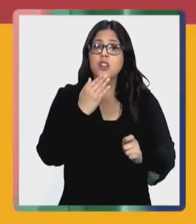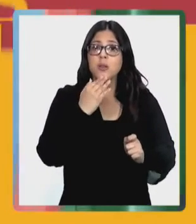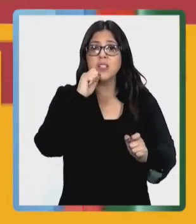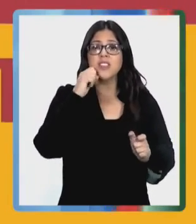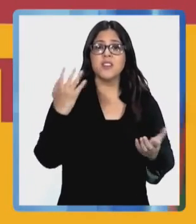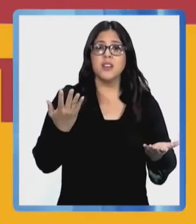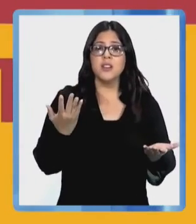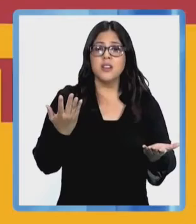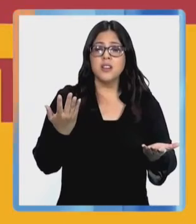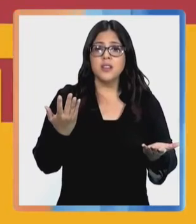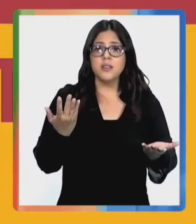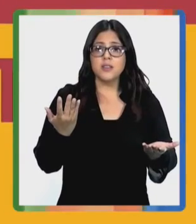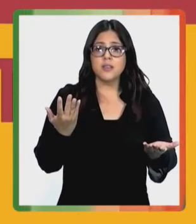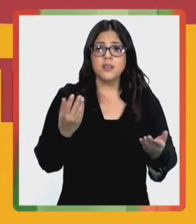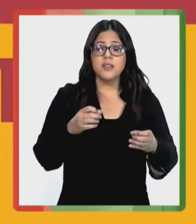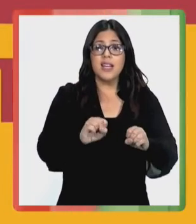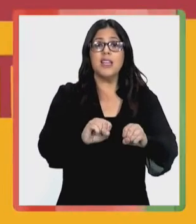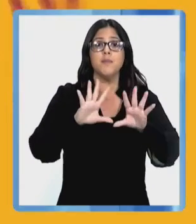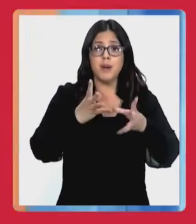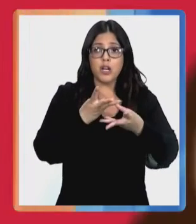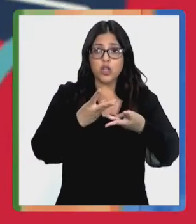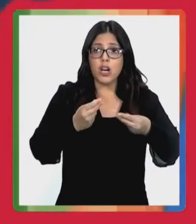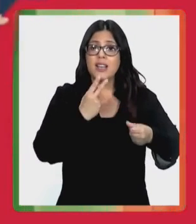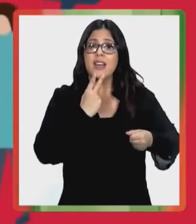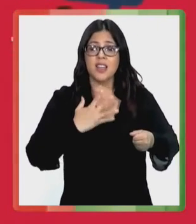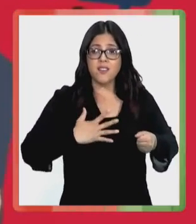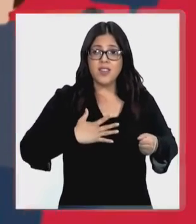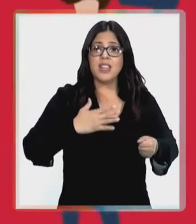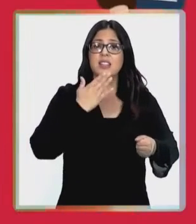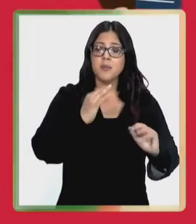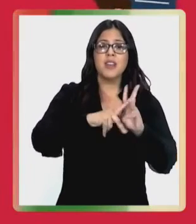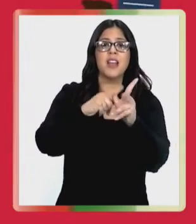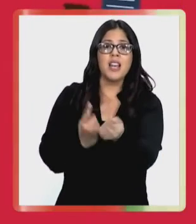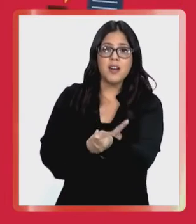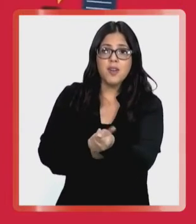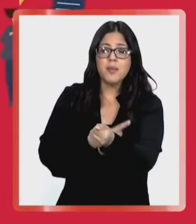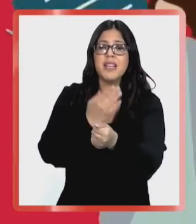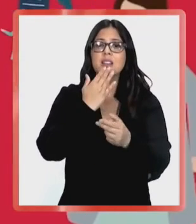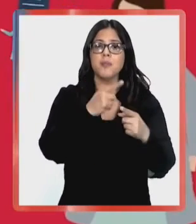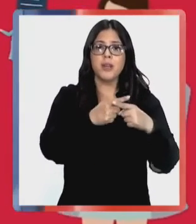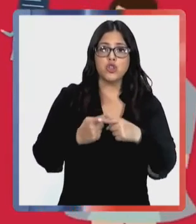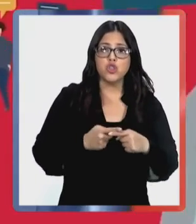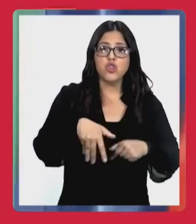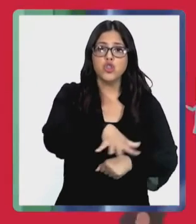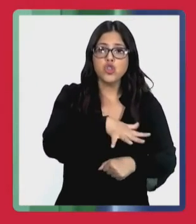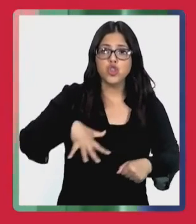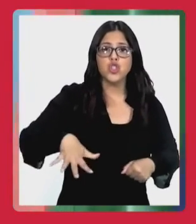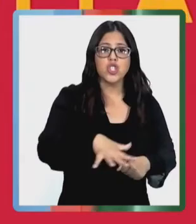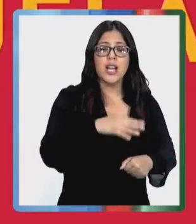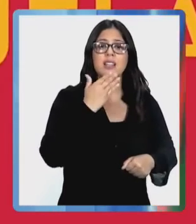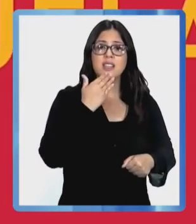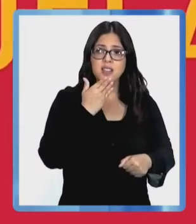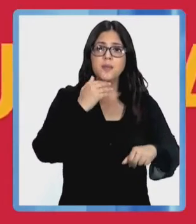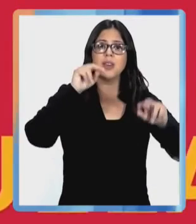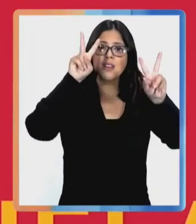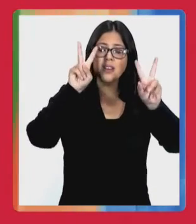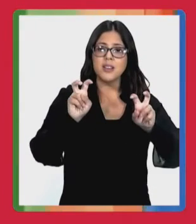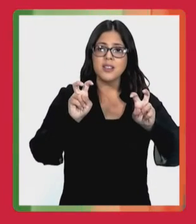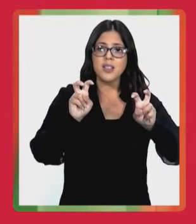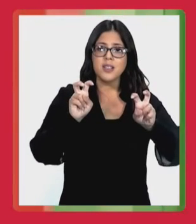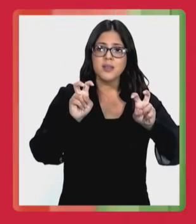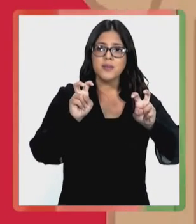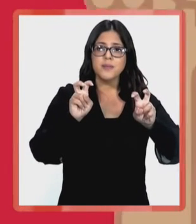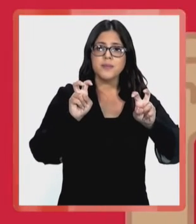con el impacto en la calidad de vida, el impacto familiar, el impacto social y lo que significa en términos